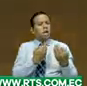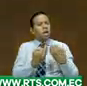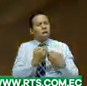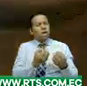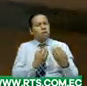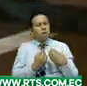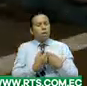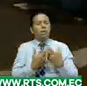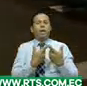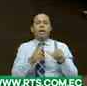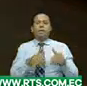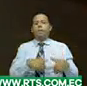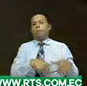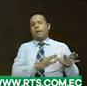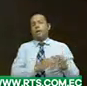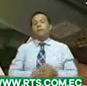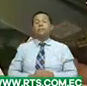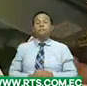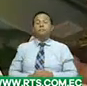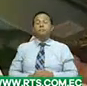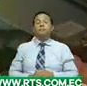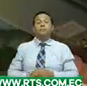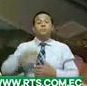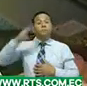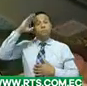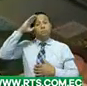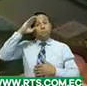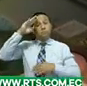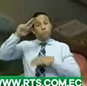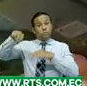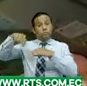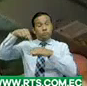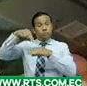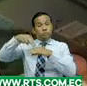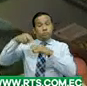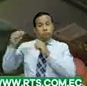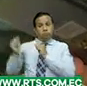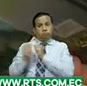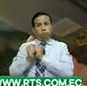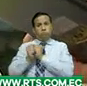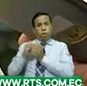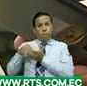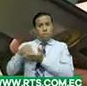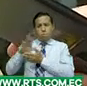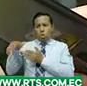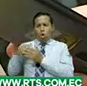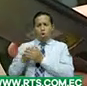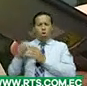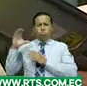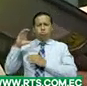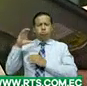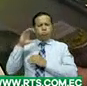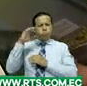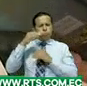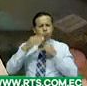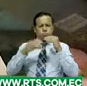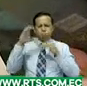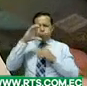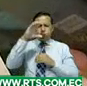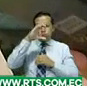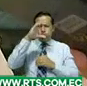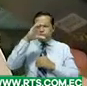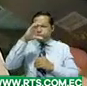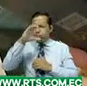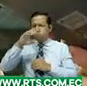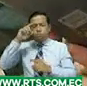a sus padres. La Policía Nacional con todas sus unidades continúa en este proceso para poder seguir deteniendo a aquellos autores materiales y llegar así